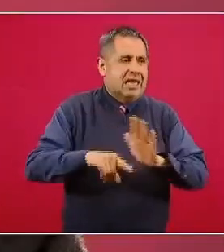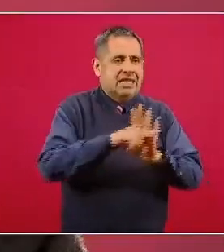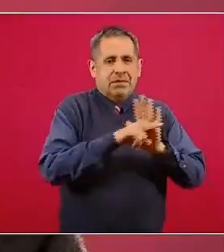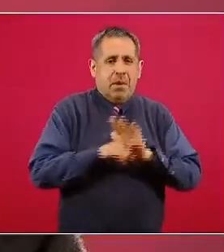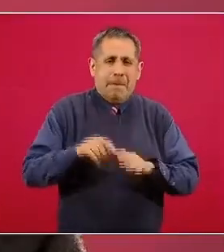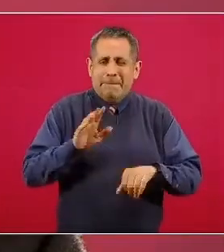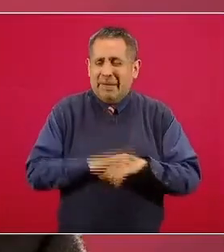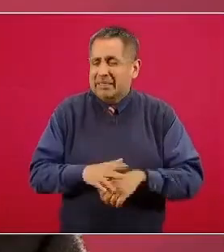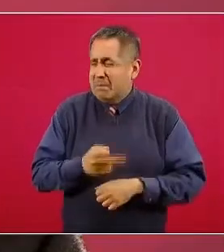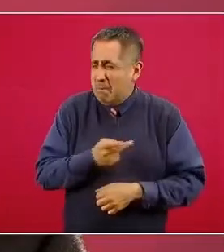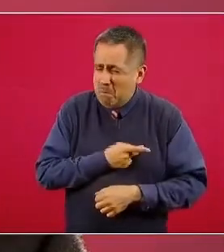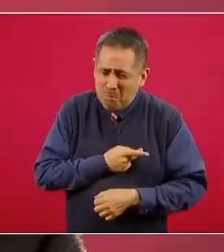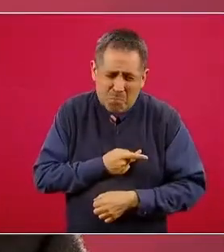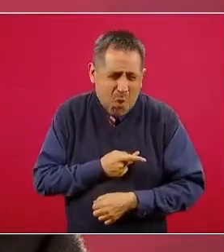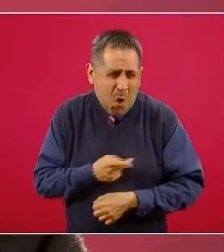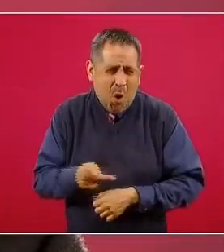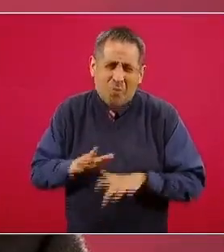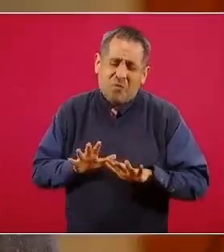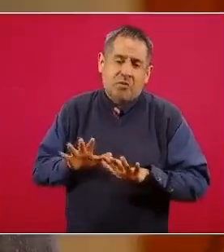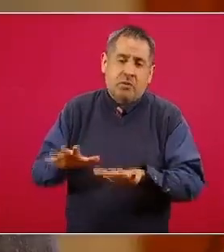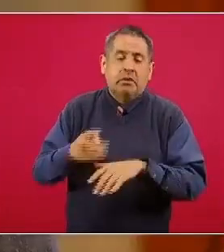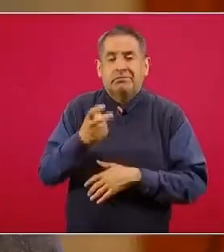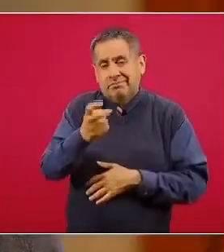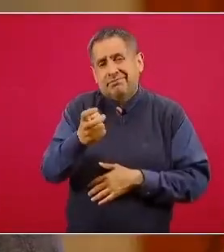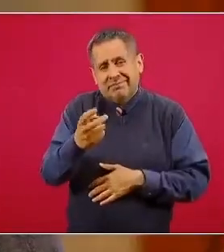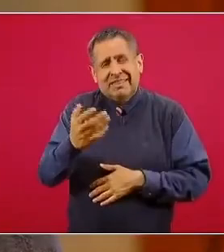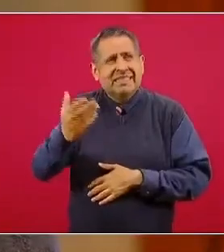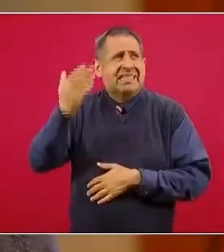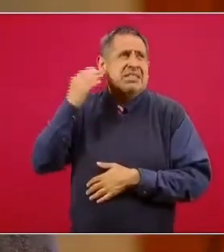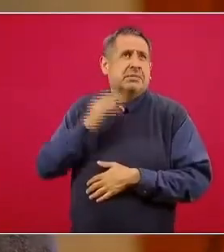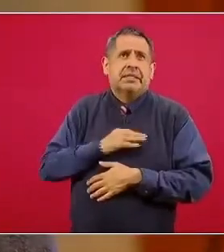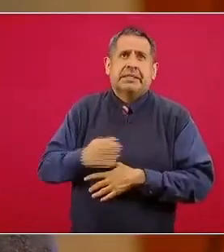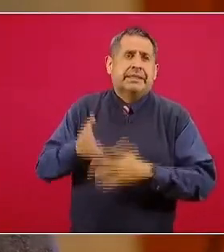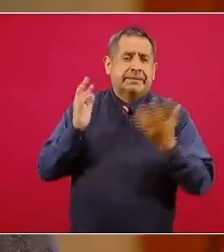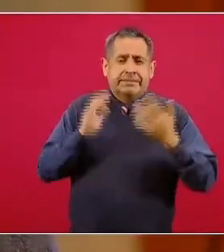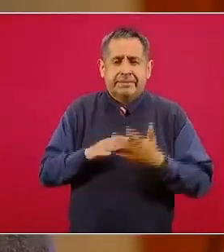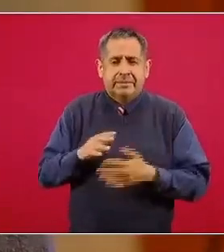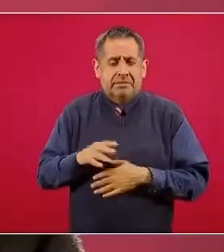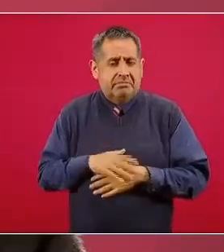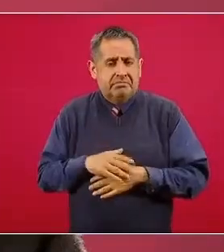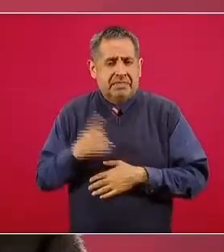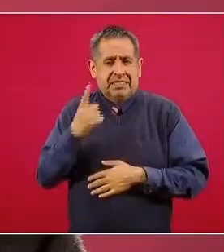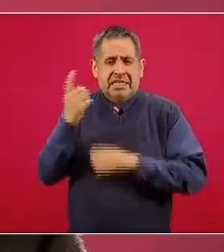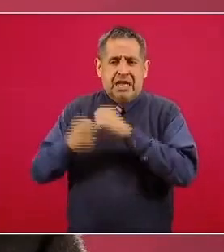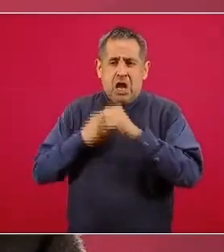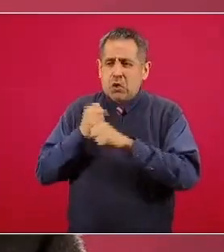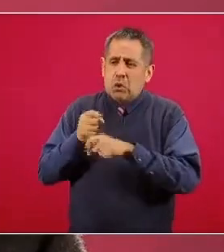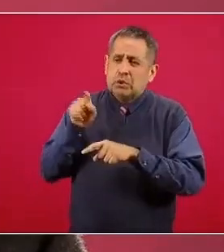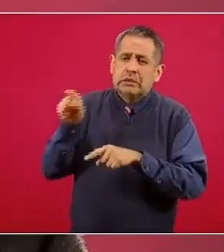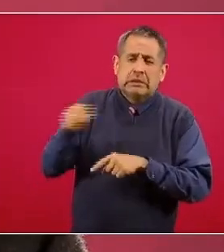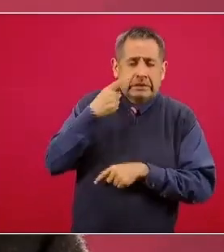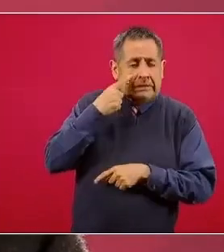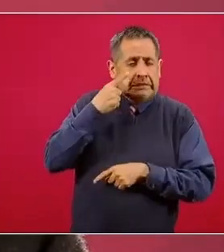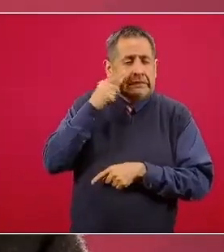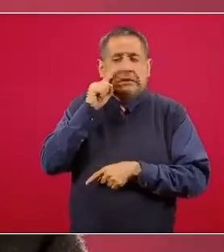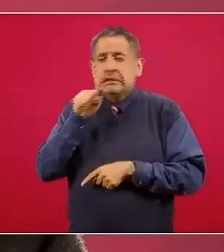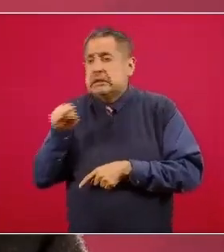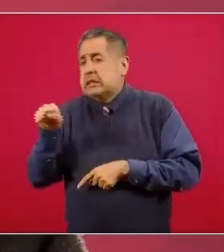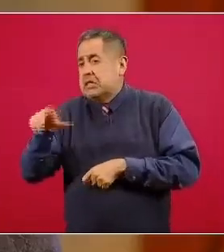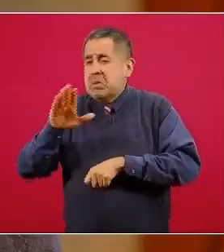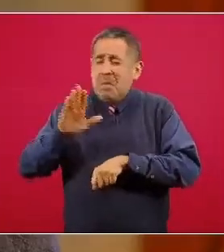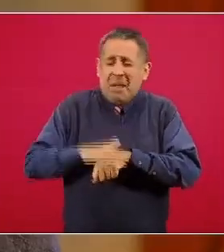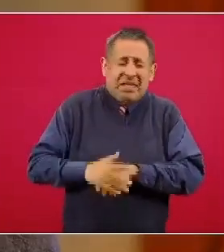La pobreza, desde hace décadas, desde hace más de quizá un siglo, se ha documentado